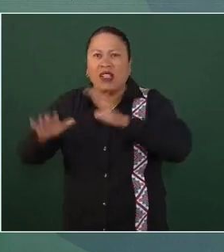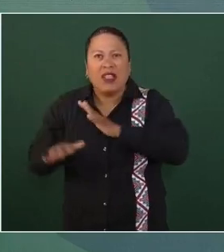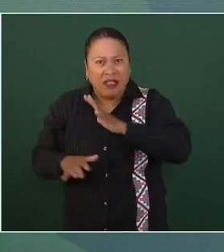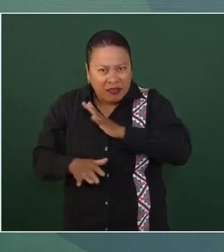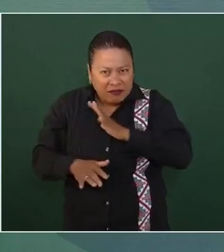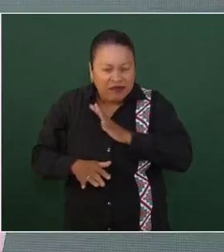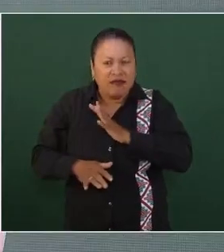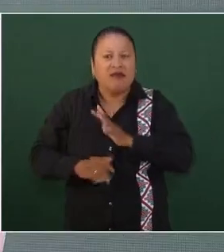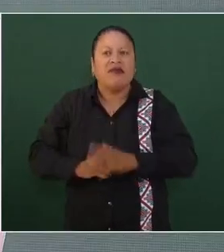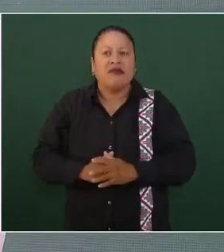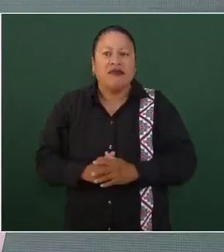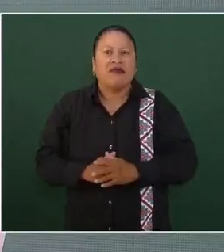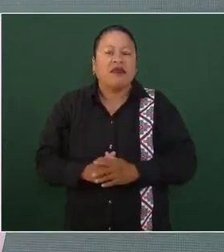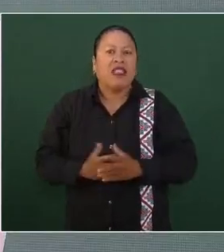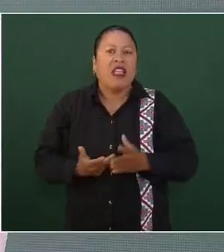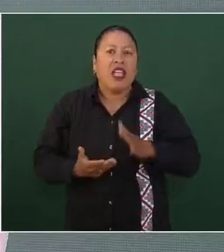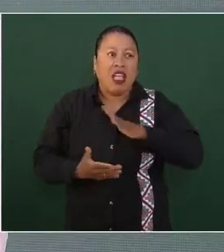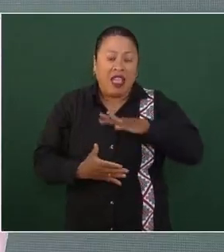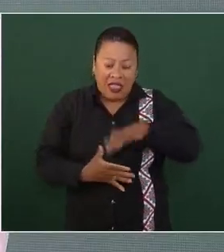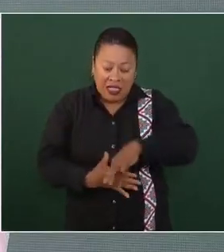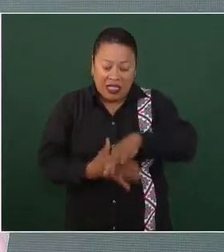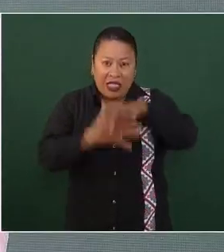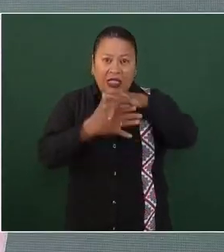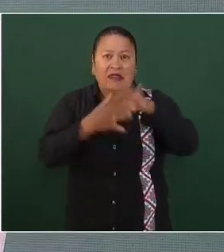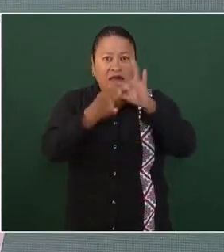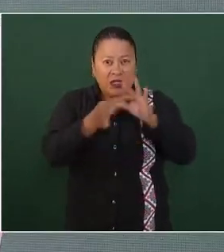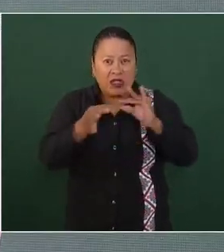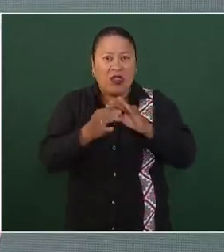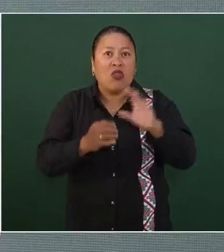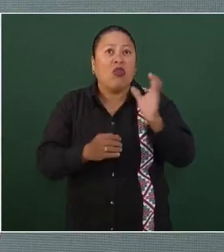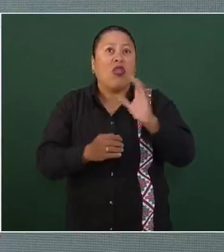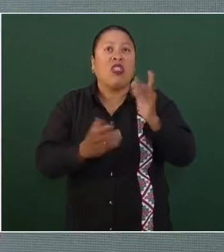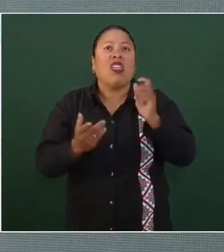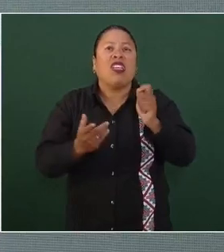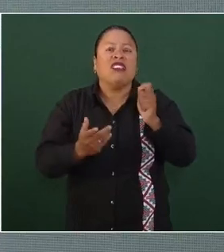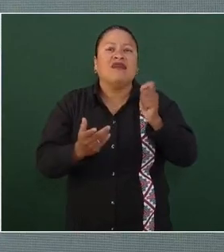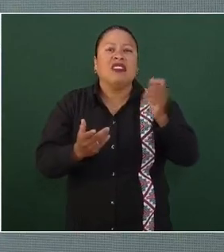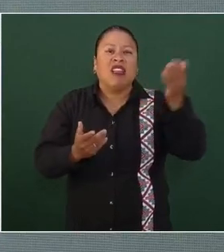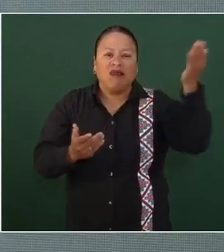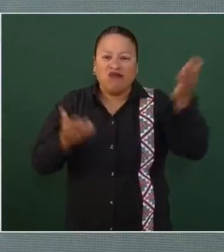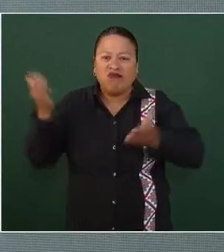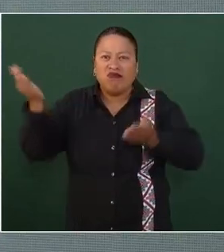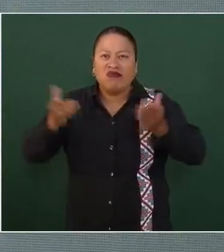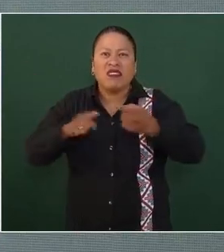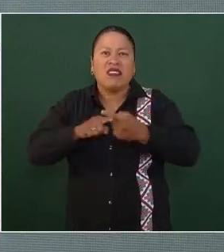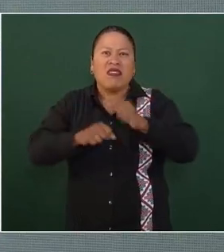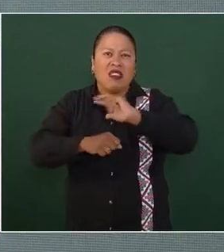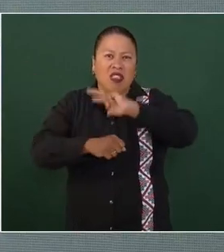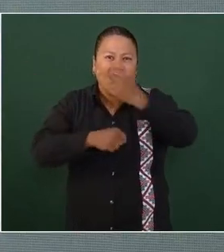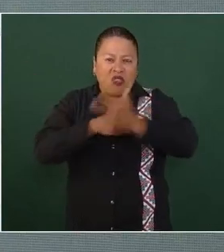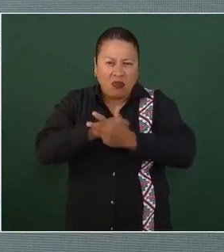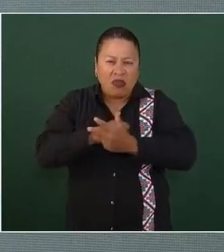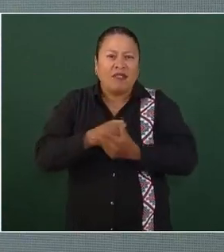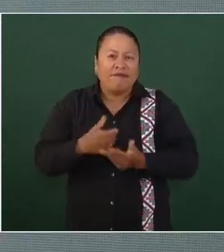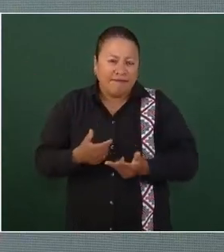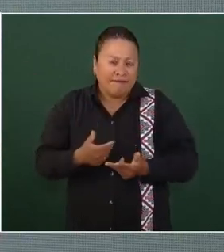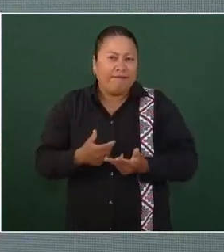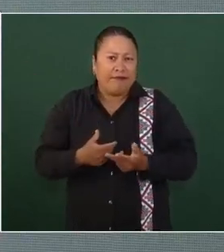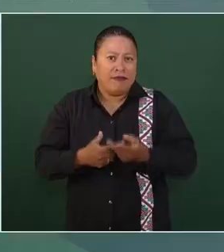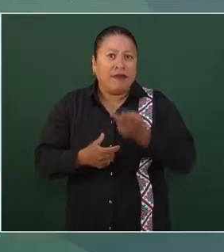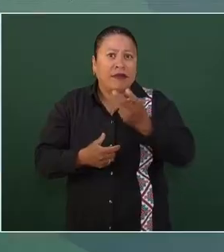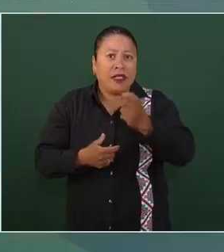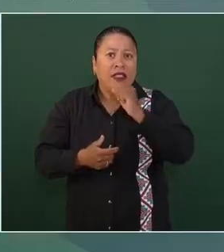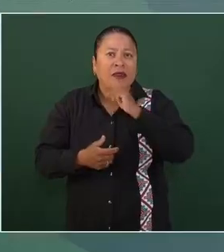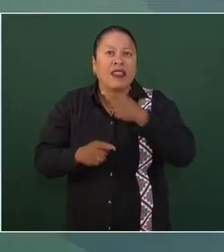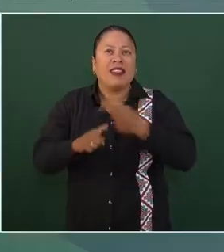los testimonios pero son de la llegada de los europeos tanto de